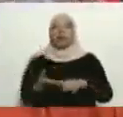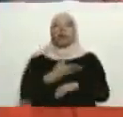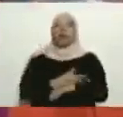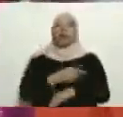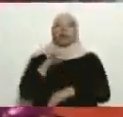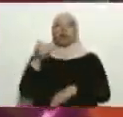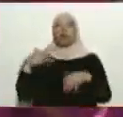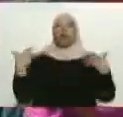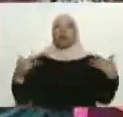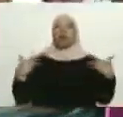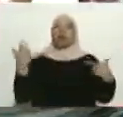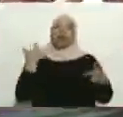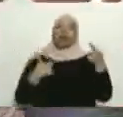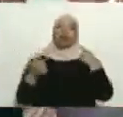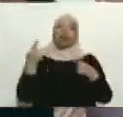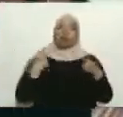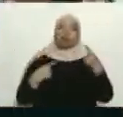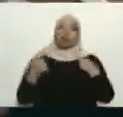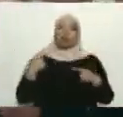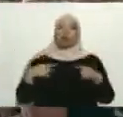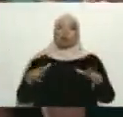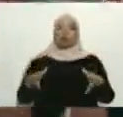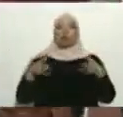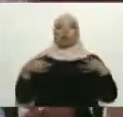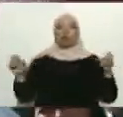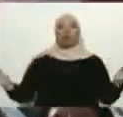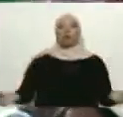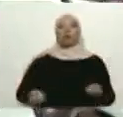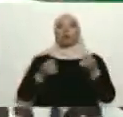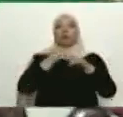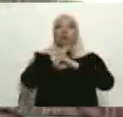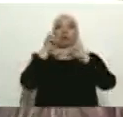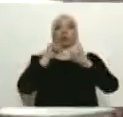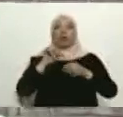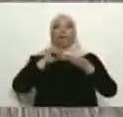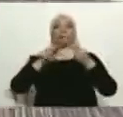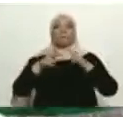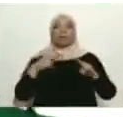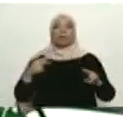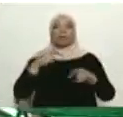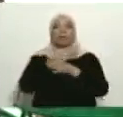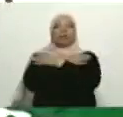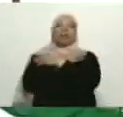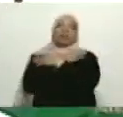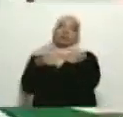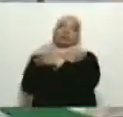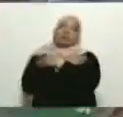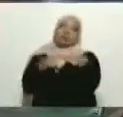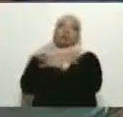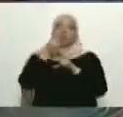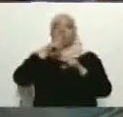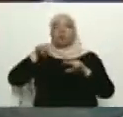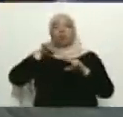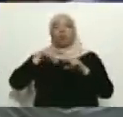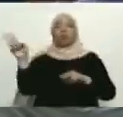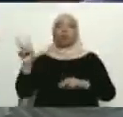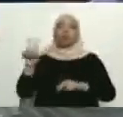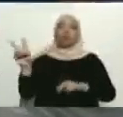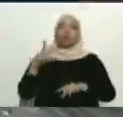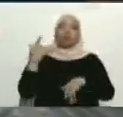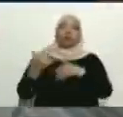días de alegría y color en los que ha triunfado el espíritu de felicidad y paz mis felicitaciones a las y los venezolanos